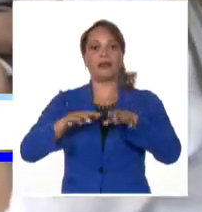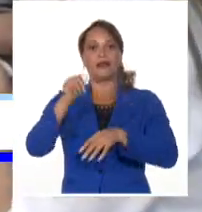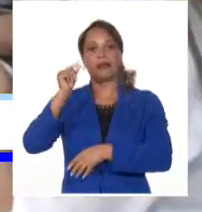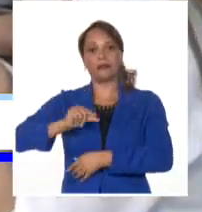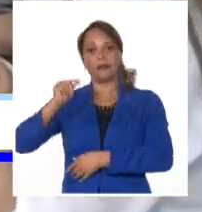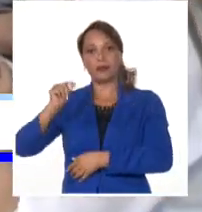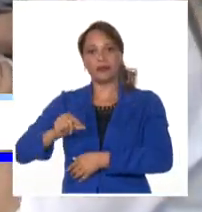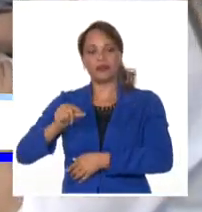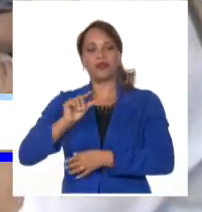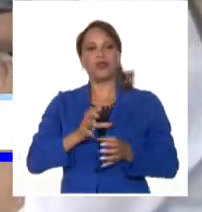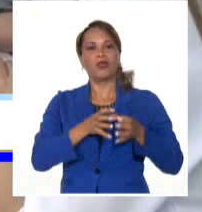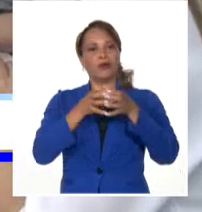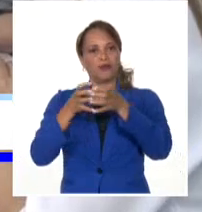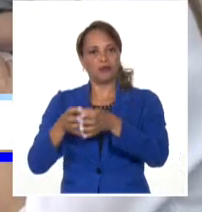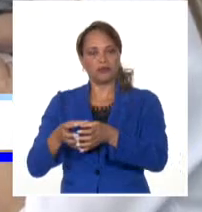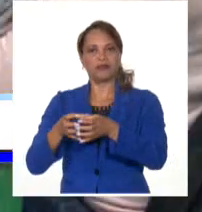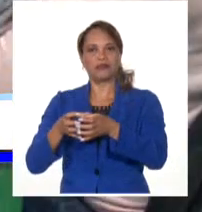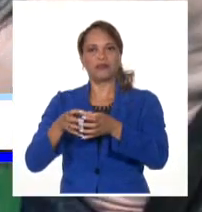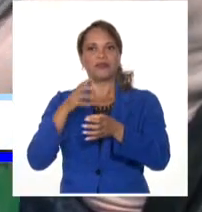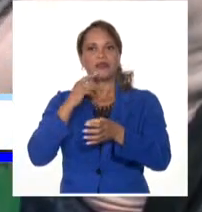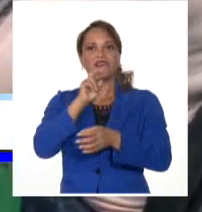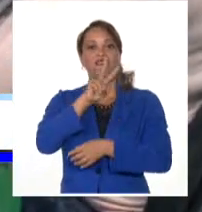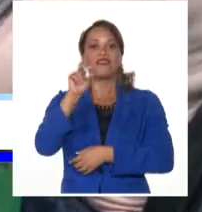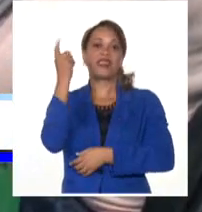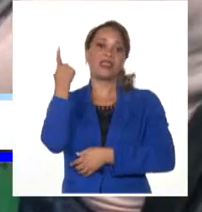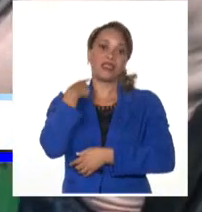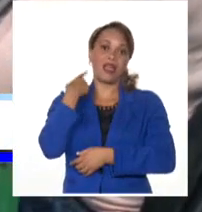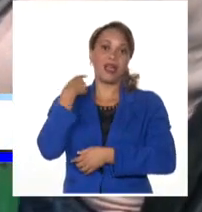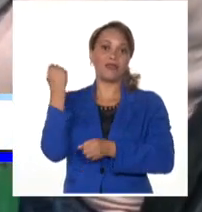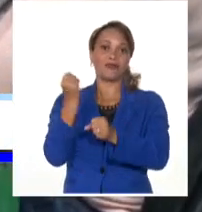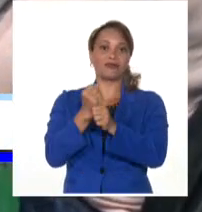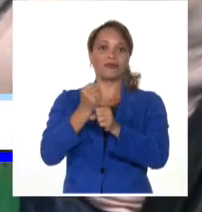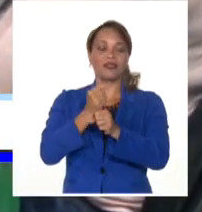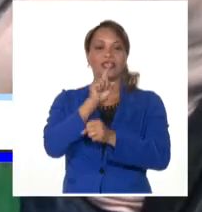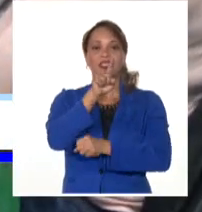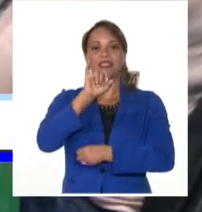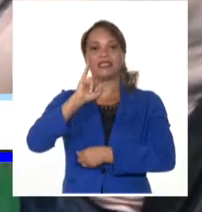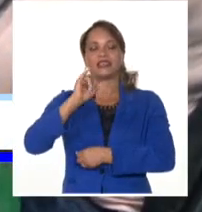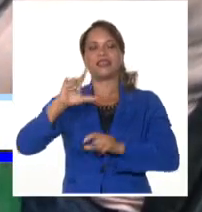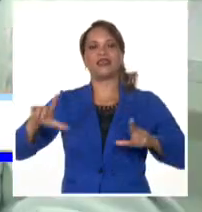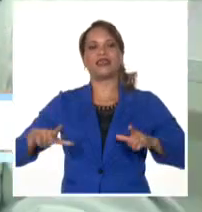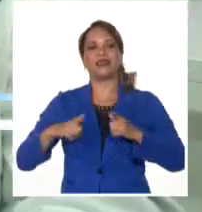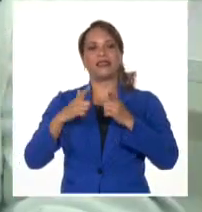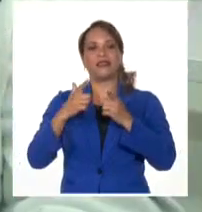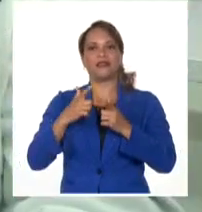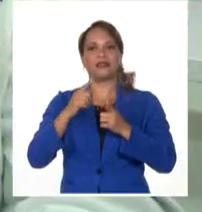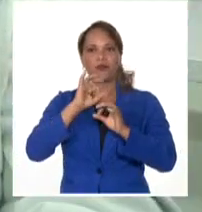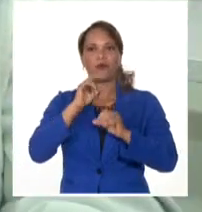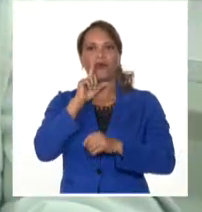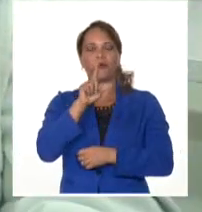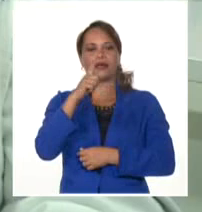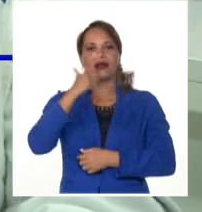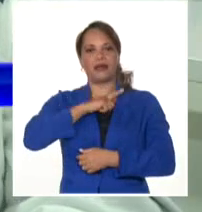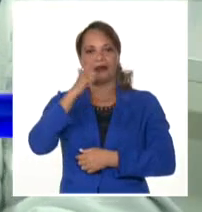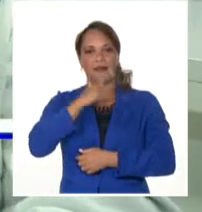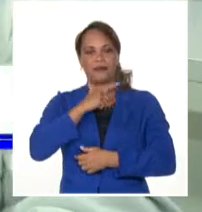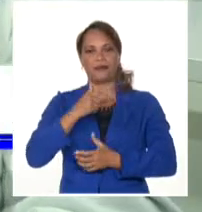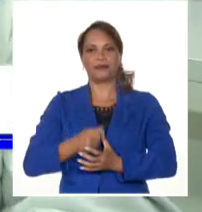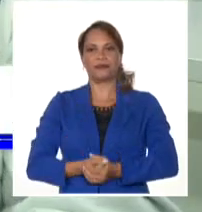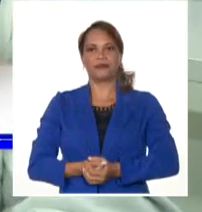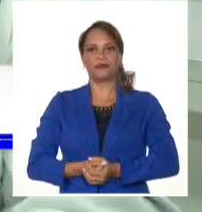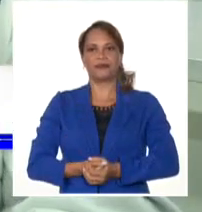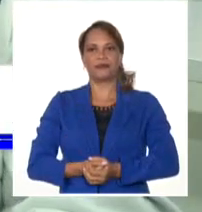arriba la misión Barrio Adentro a sus 20 años este 16 de abril. La misión ha ido cambiando y ha ido